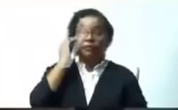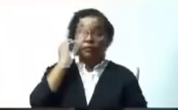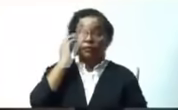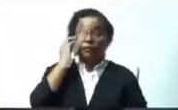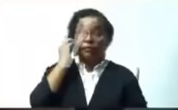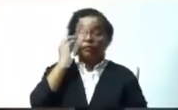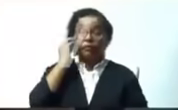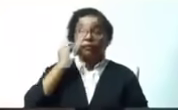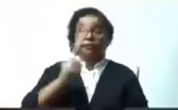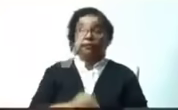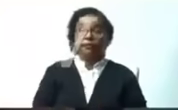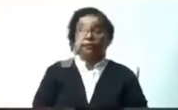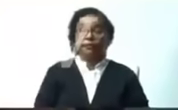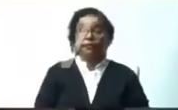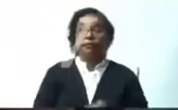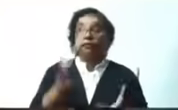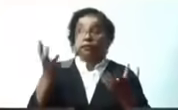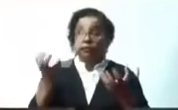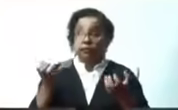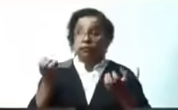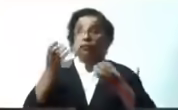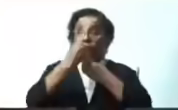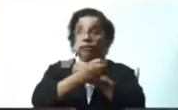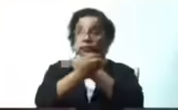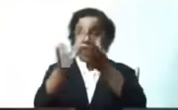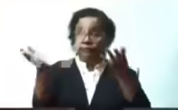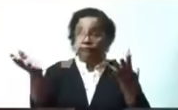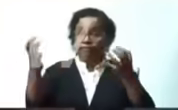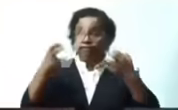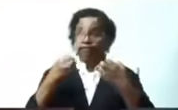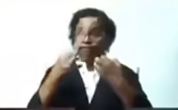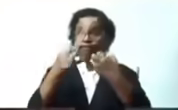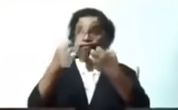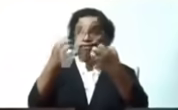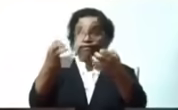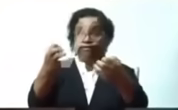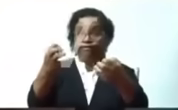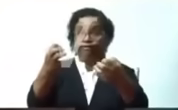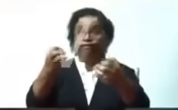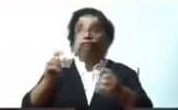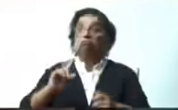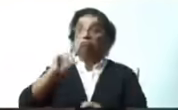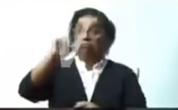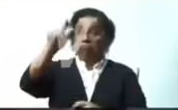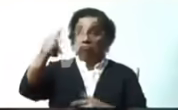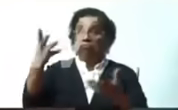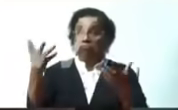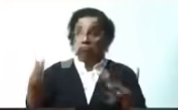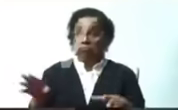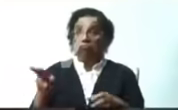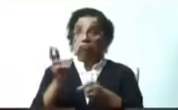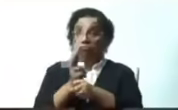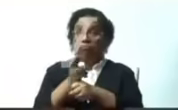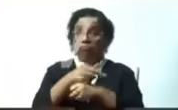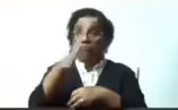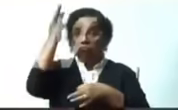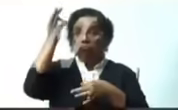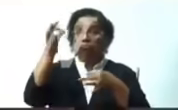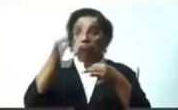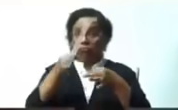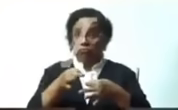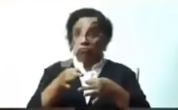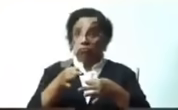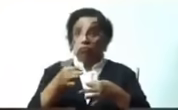que después que se conoció esta resolución en mi sector, San Francisco